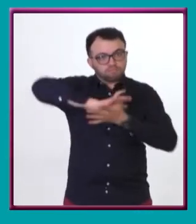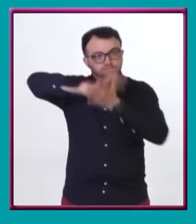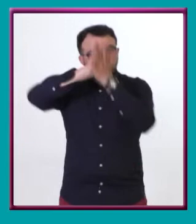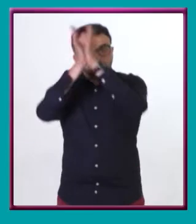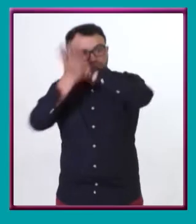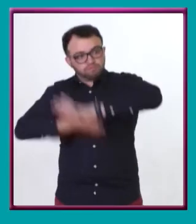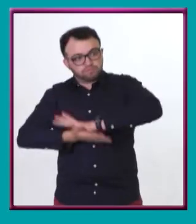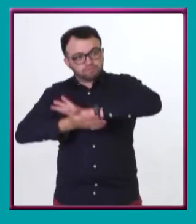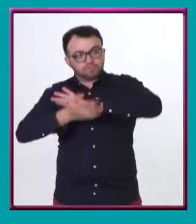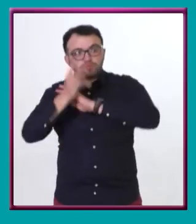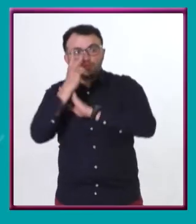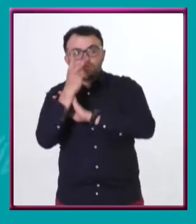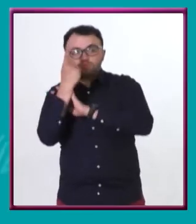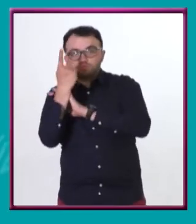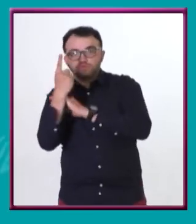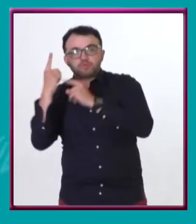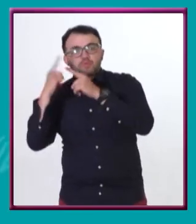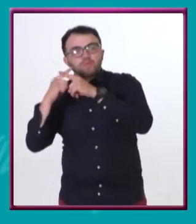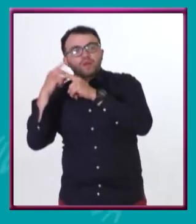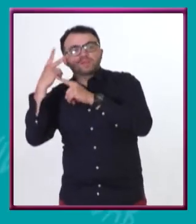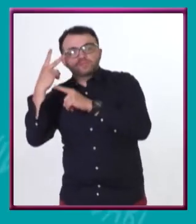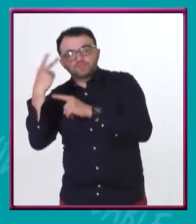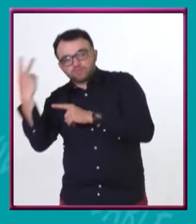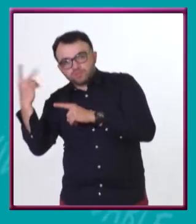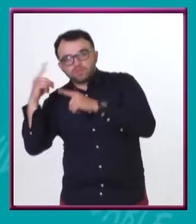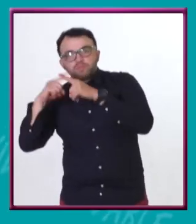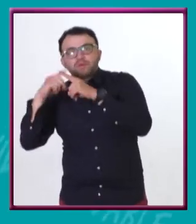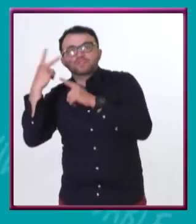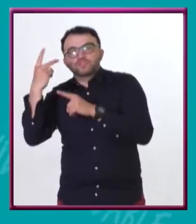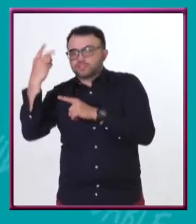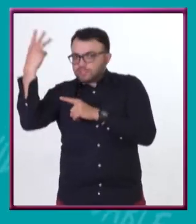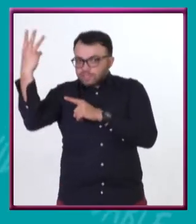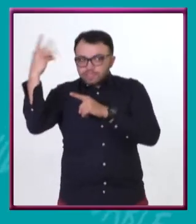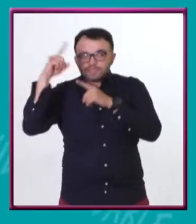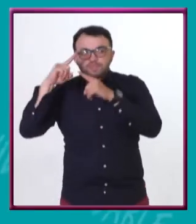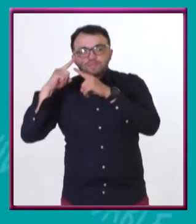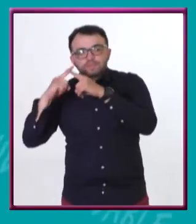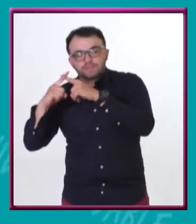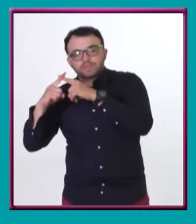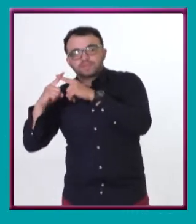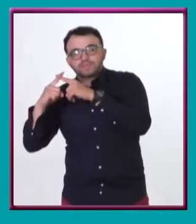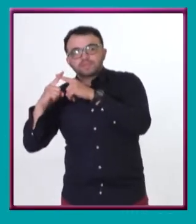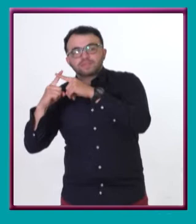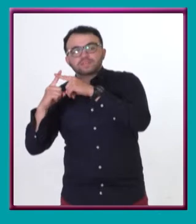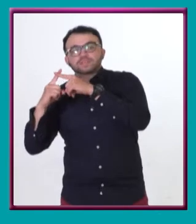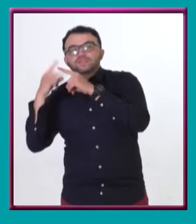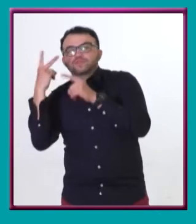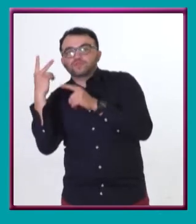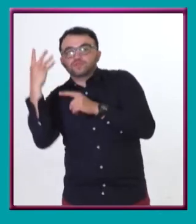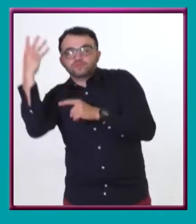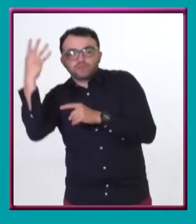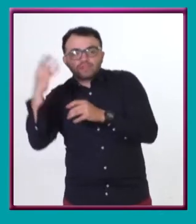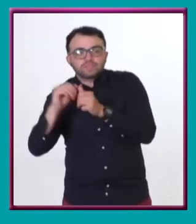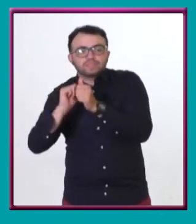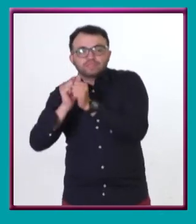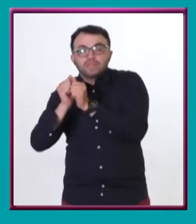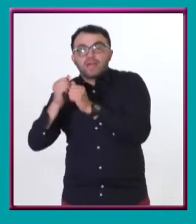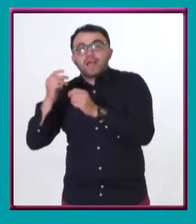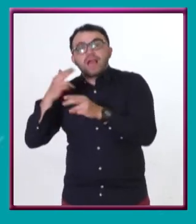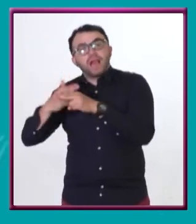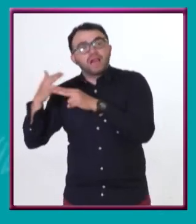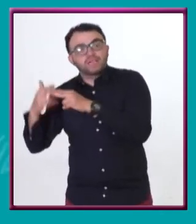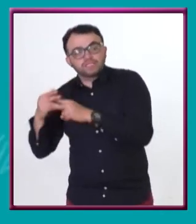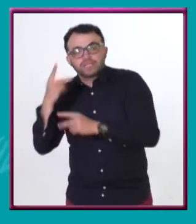hasta llegar a 2 a la 63, que se convertirá en 2 a la 64. Lo que sigue es restar